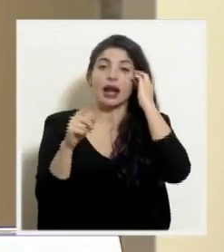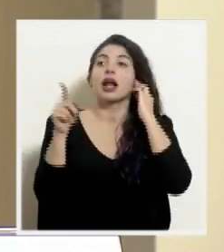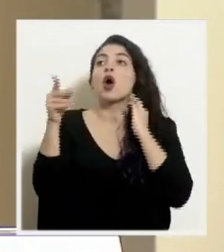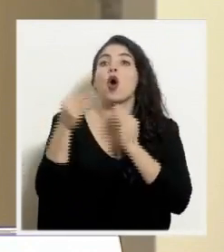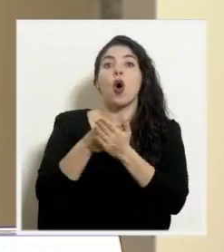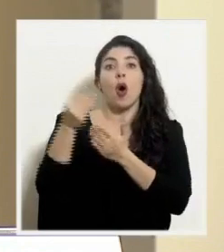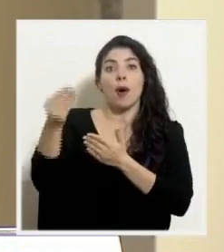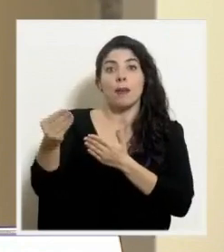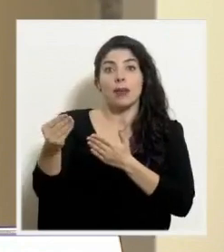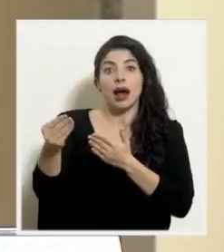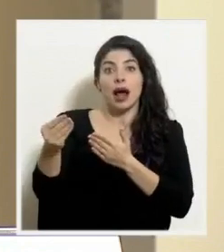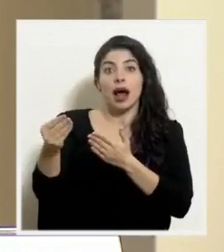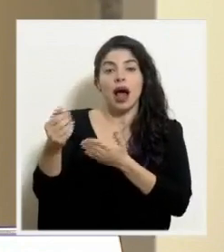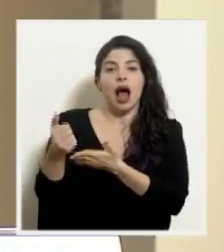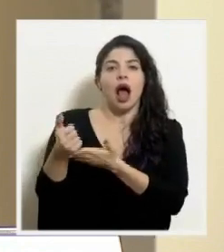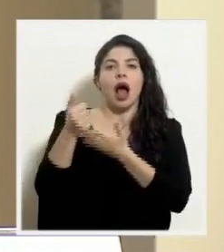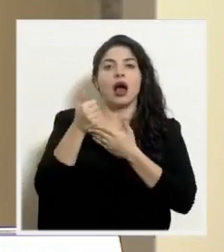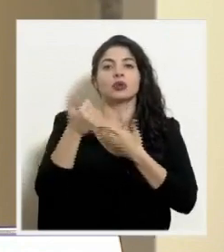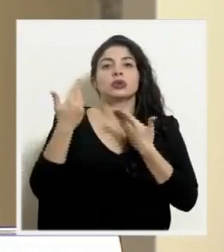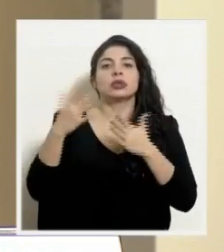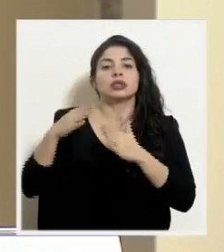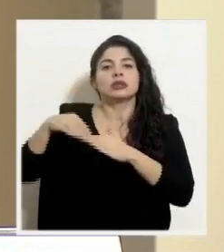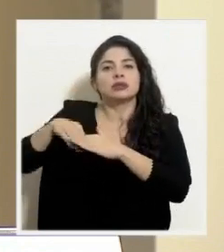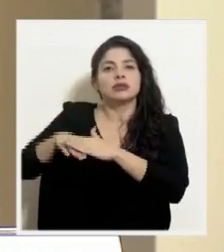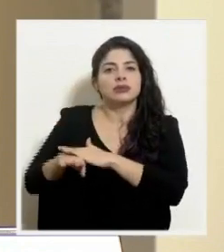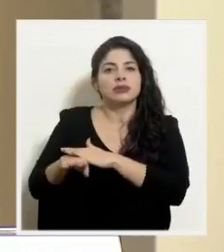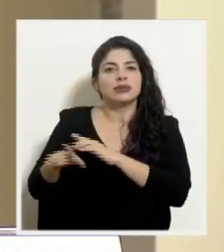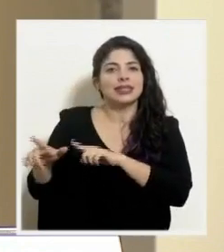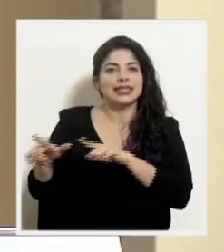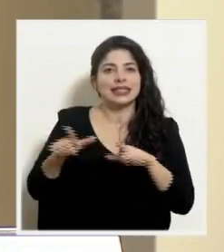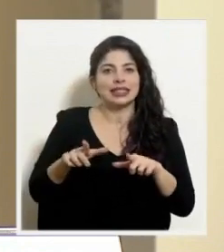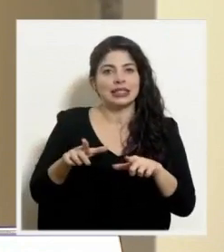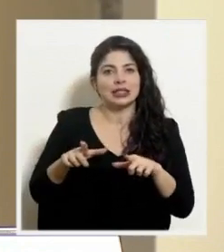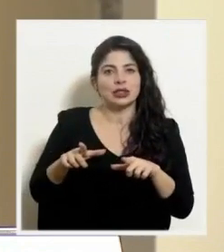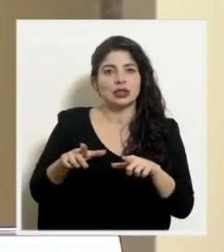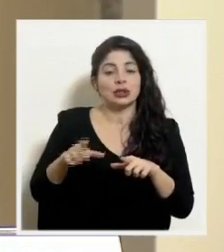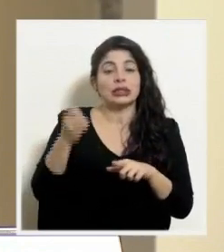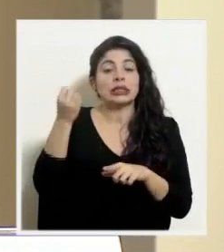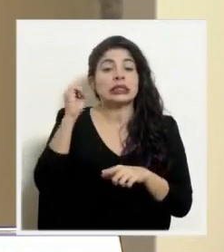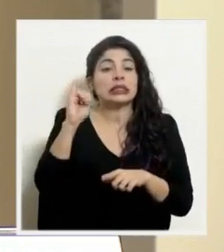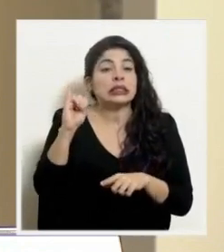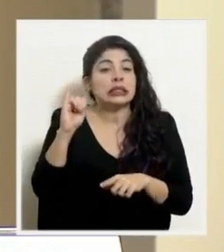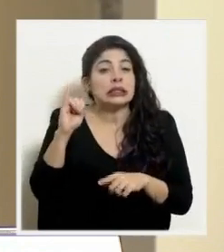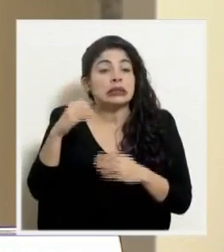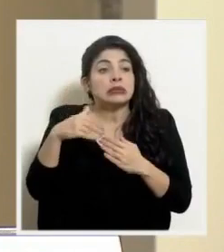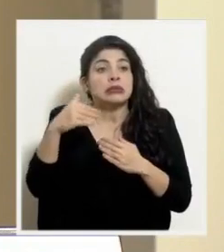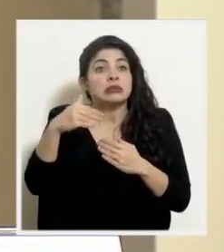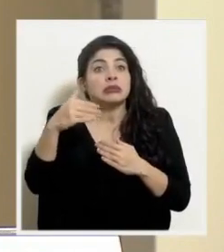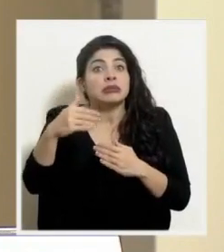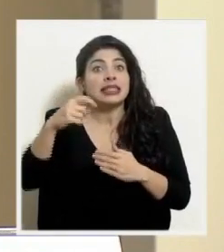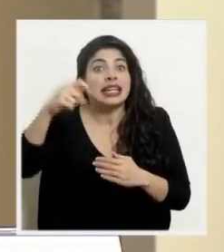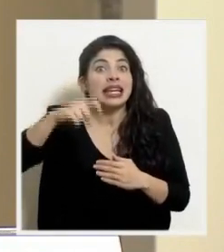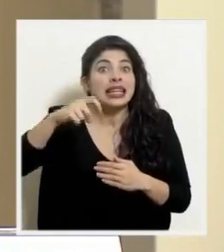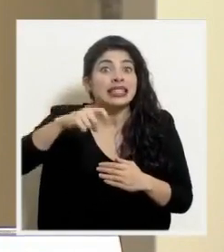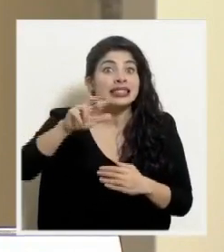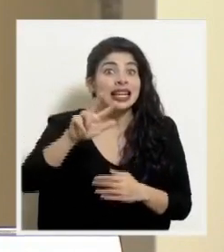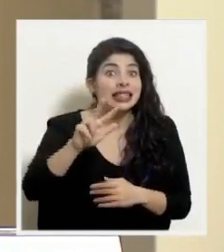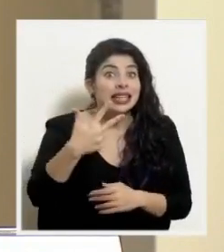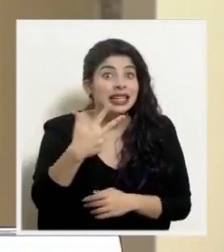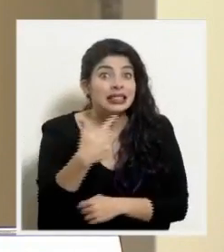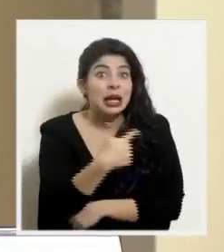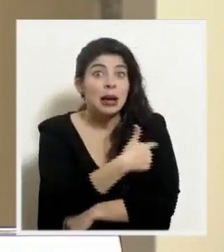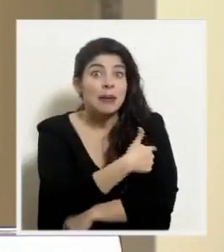permite además dejar una previsión para el eventual caso en que sea requerida una tercera